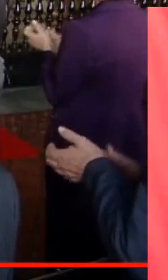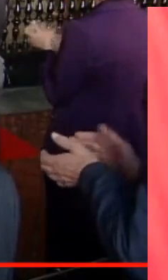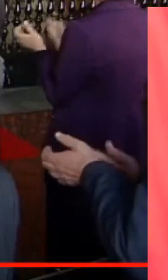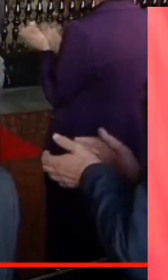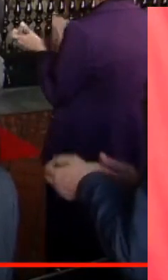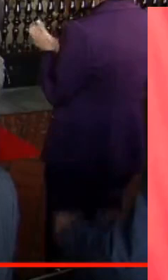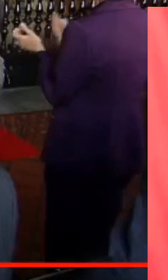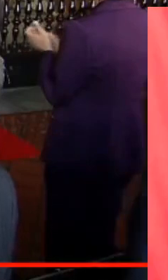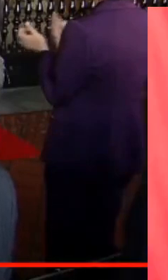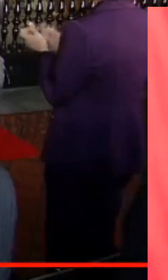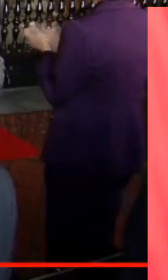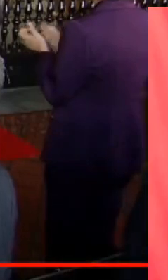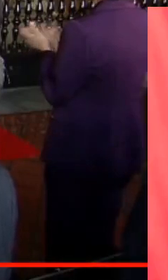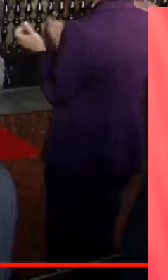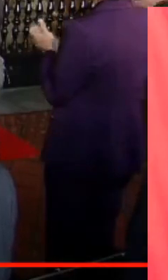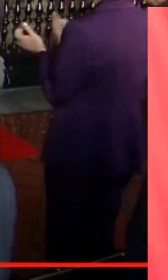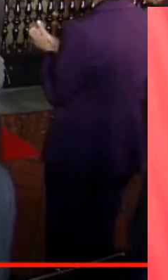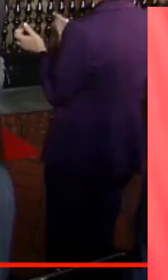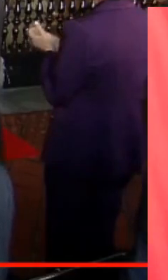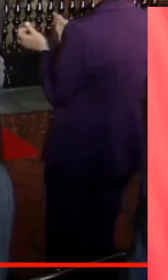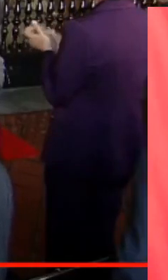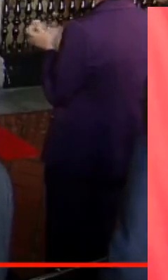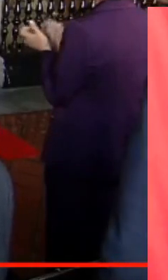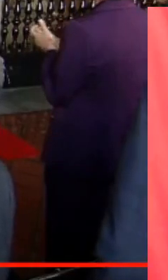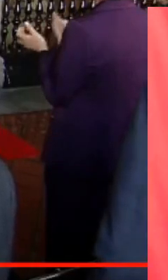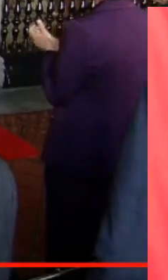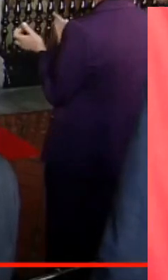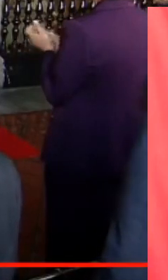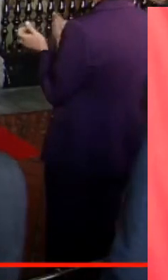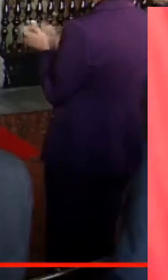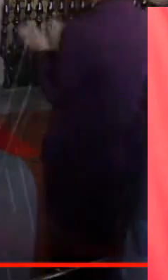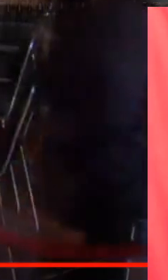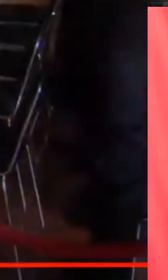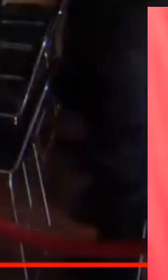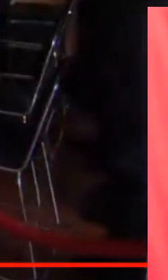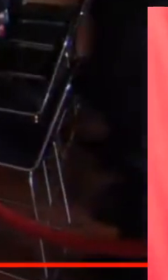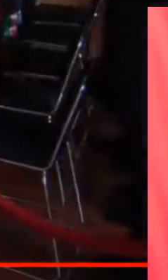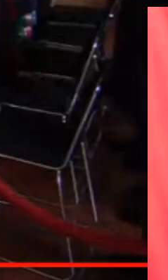vámonos todos, me lleva mi vieja, vámonos, mi no primera dama, vámonos.